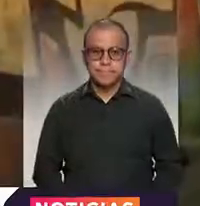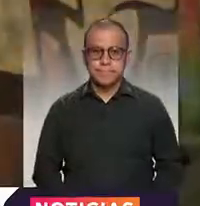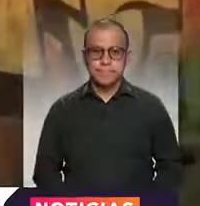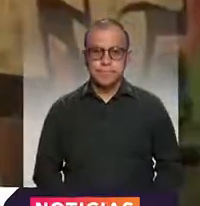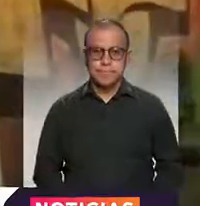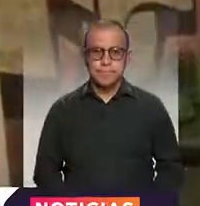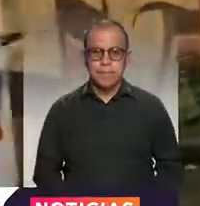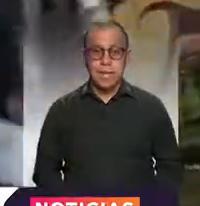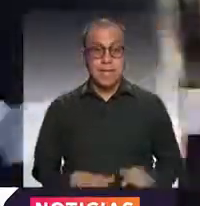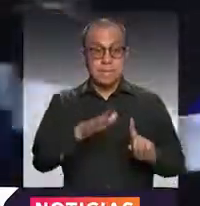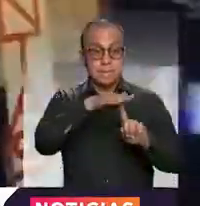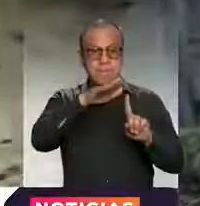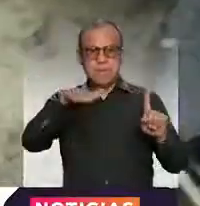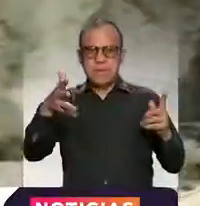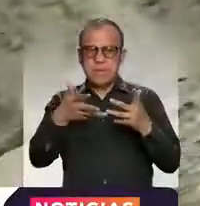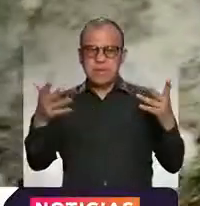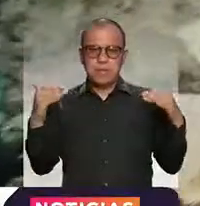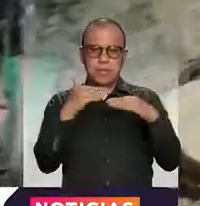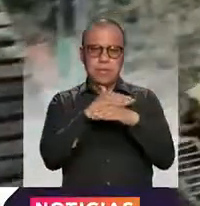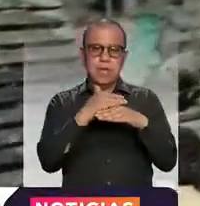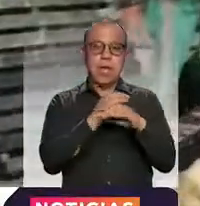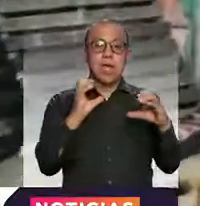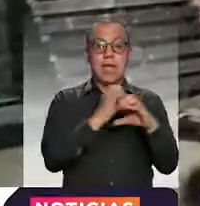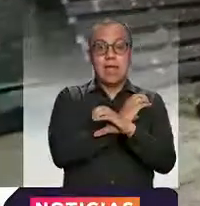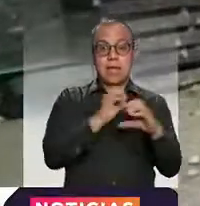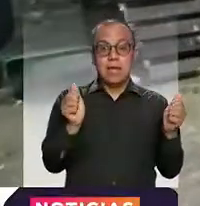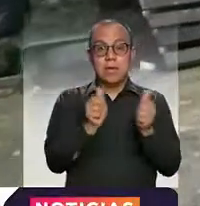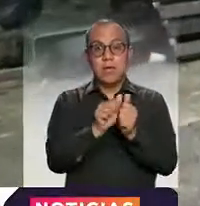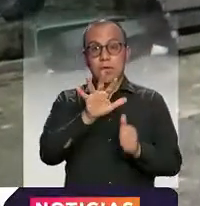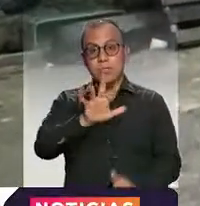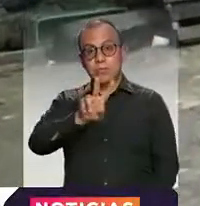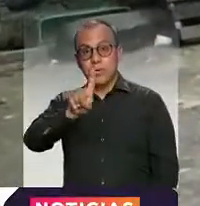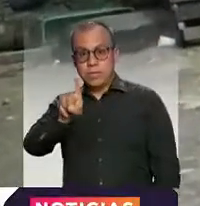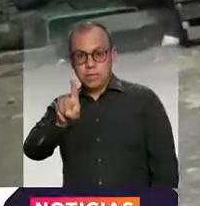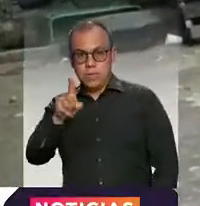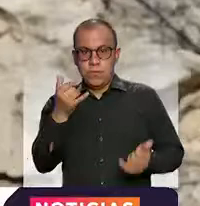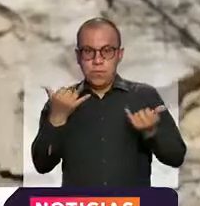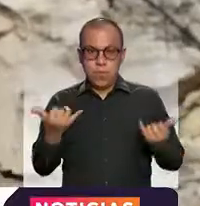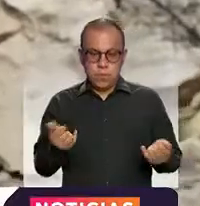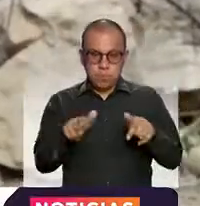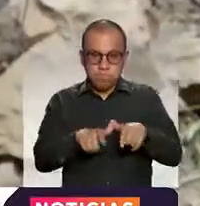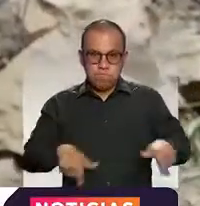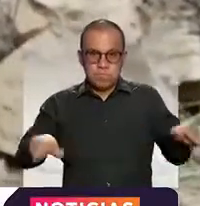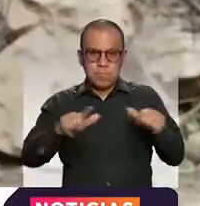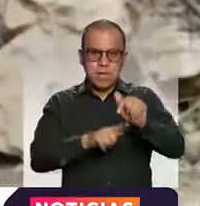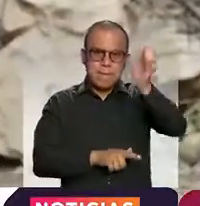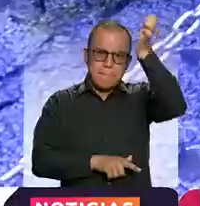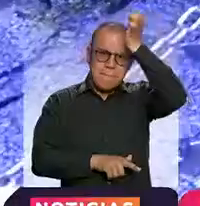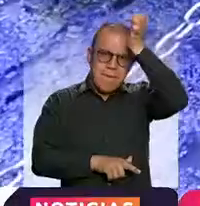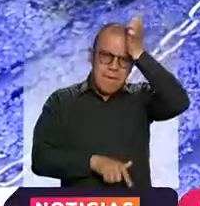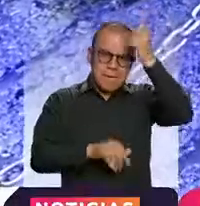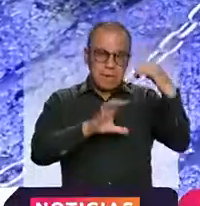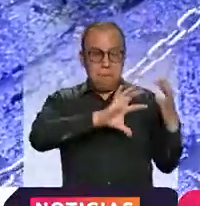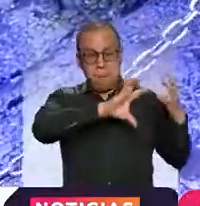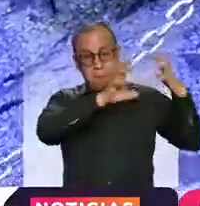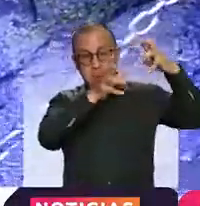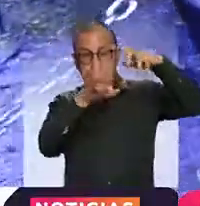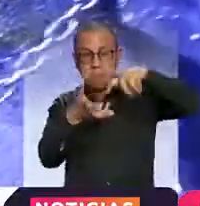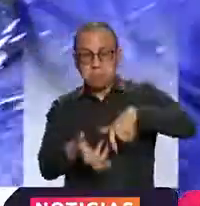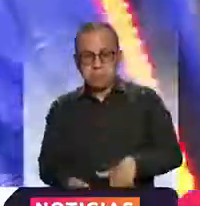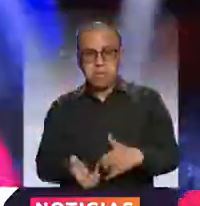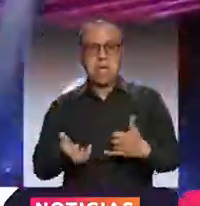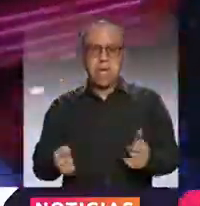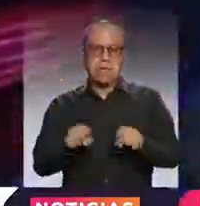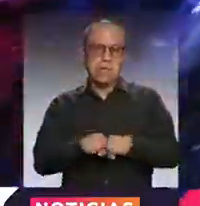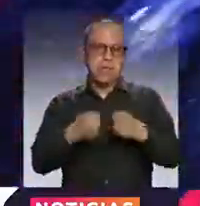El parqueadero está ubicado en la avenida Caracas con calle 51. En el lugar cayeron piedras de gran tamaño que afectaron a